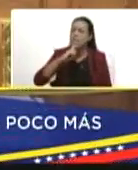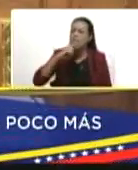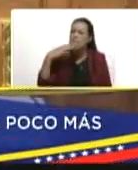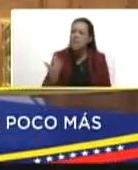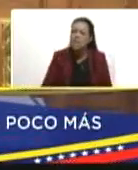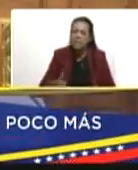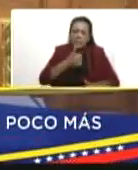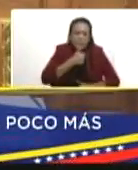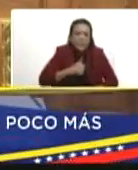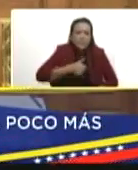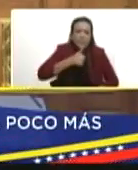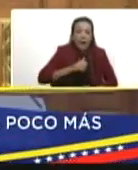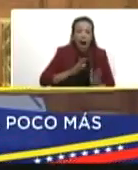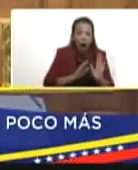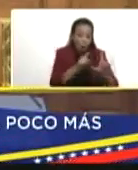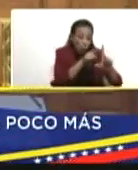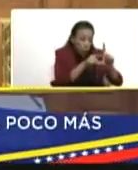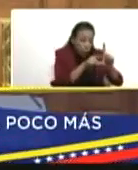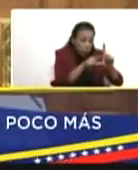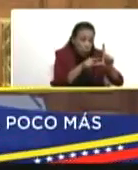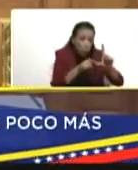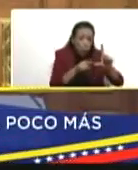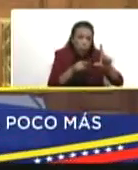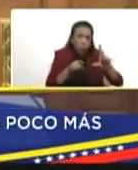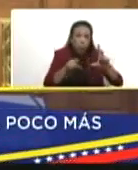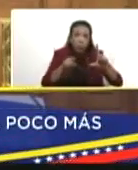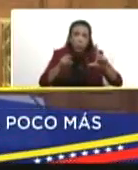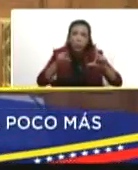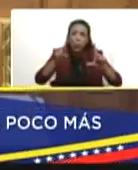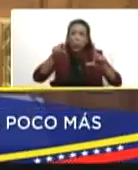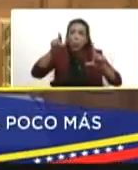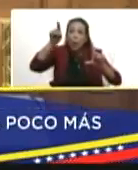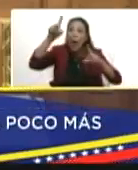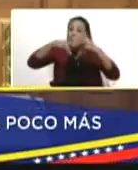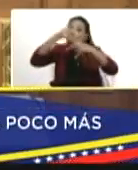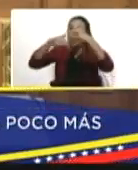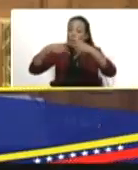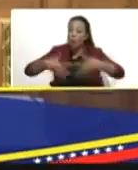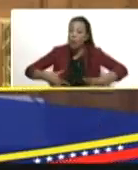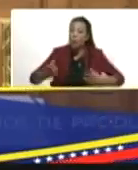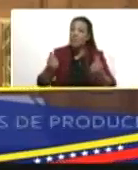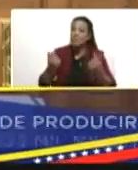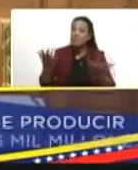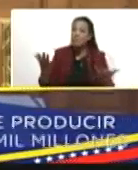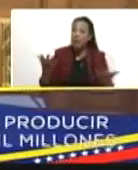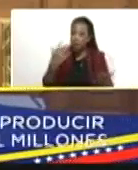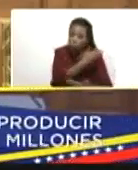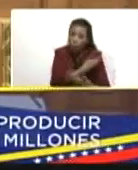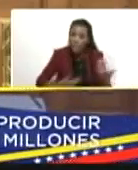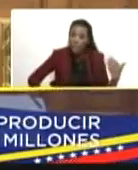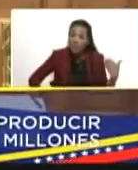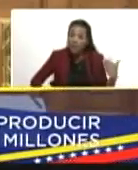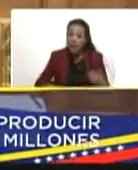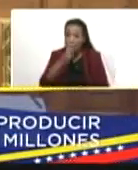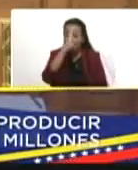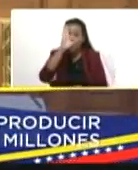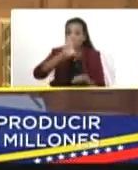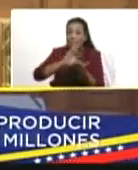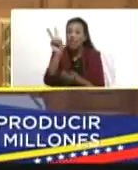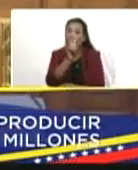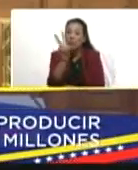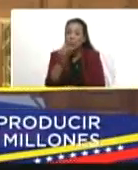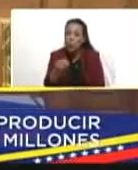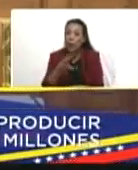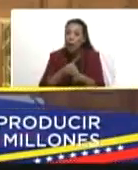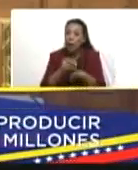resistencia al crecimiento a la creación de riqueza a la producción a la prosperidad señor presidente del Banco Central de